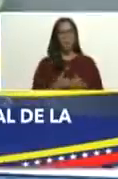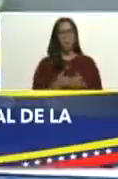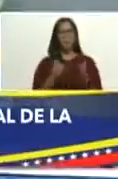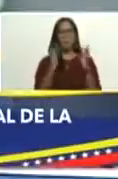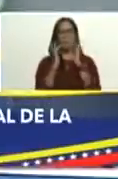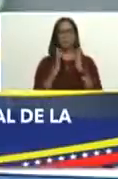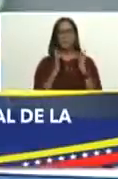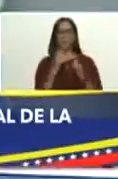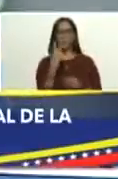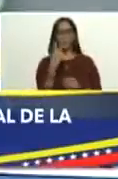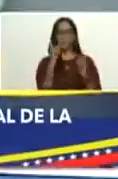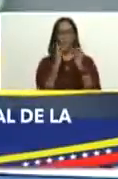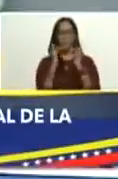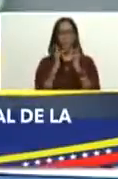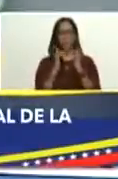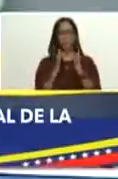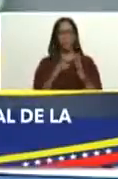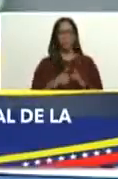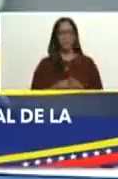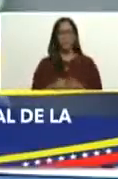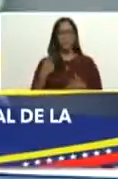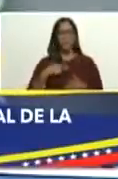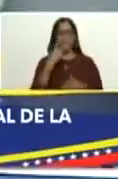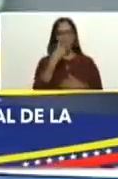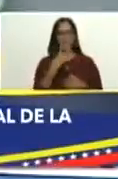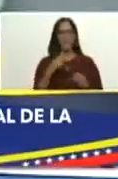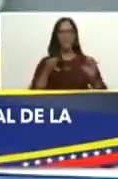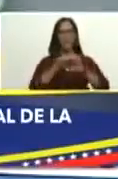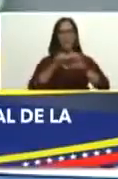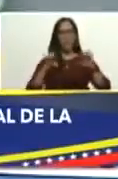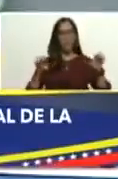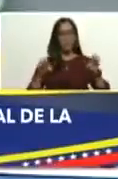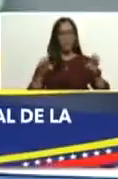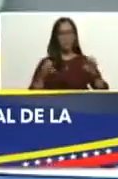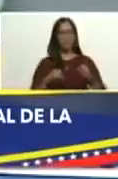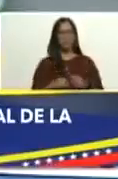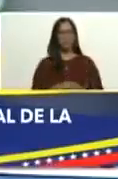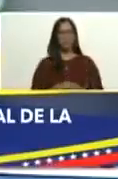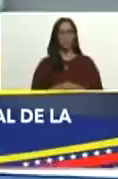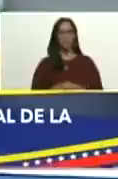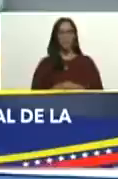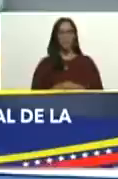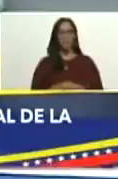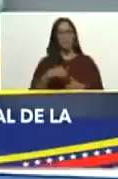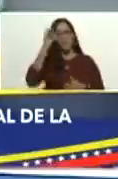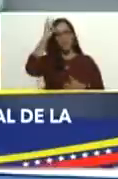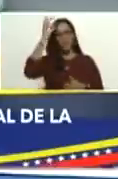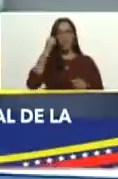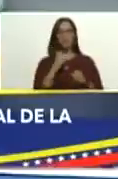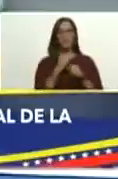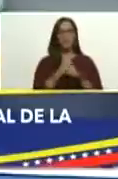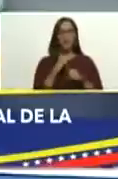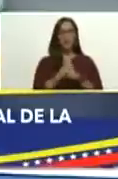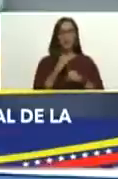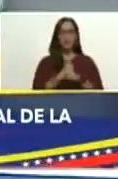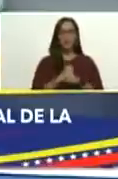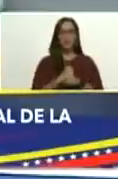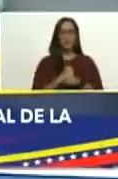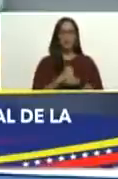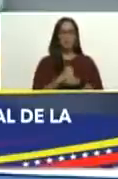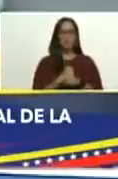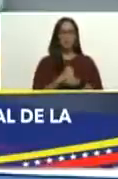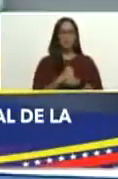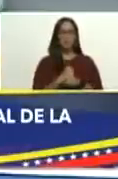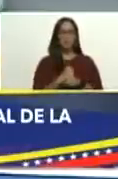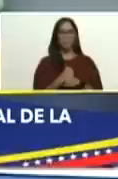dos pases, que tiene que ver con la educación y formación de los trabajadores y trabajadoras. En